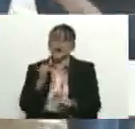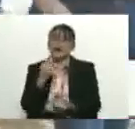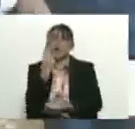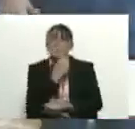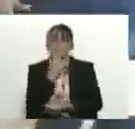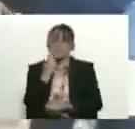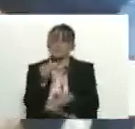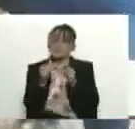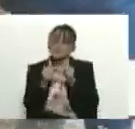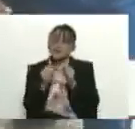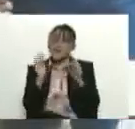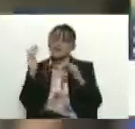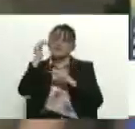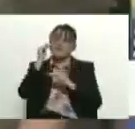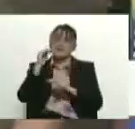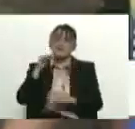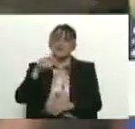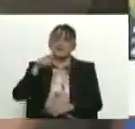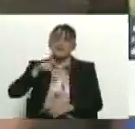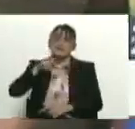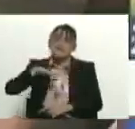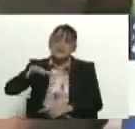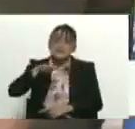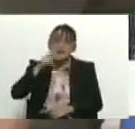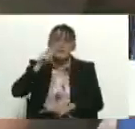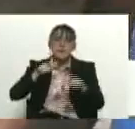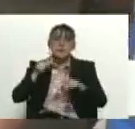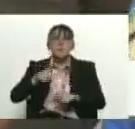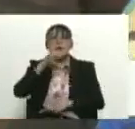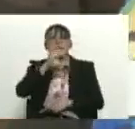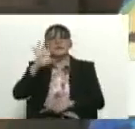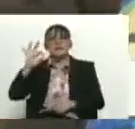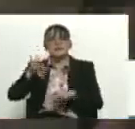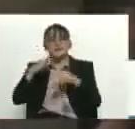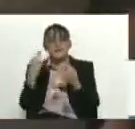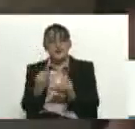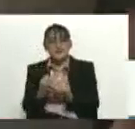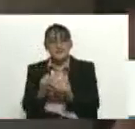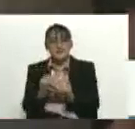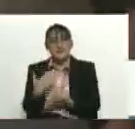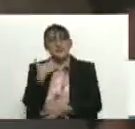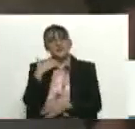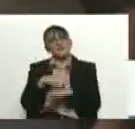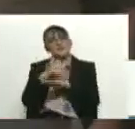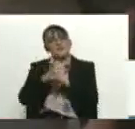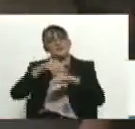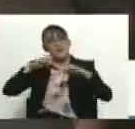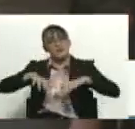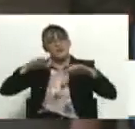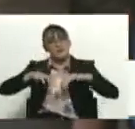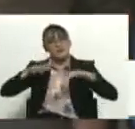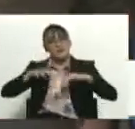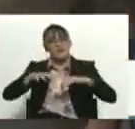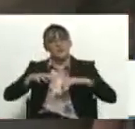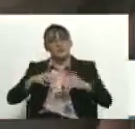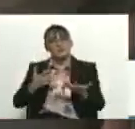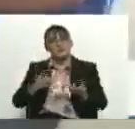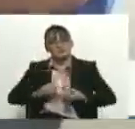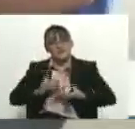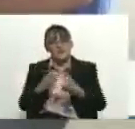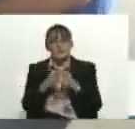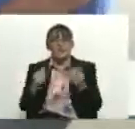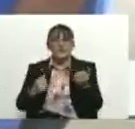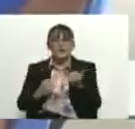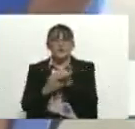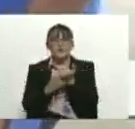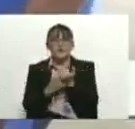para seguir atendiendo las necesidades de más de quinientas familias que han sido afectadas por las lluvias ofreciendo todo